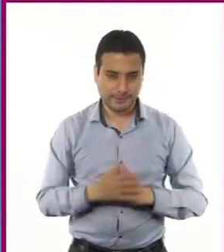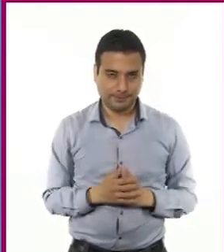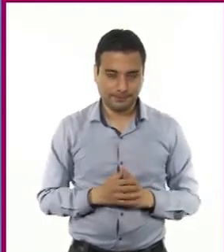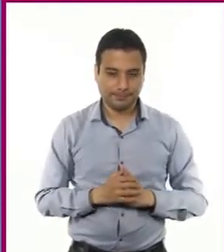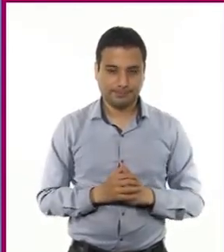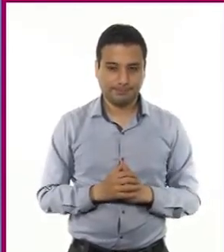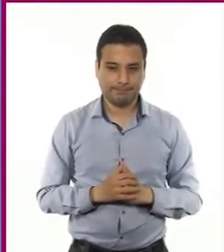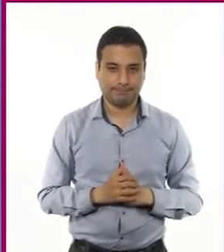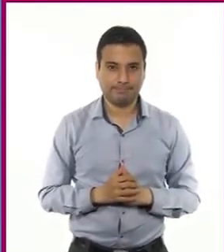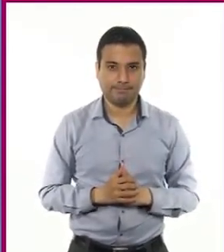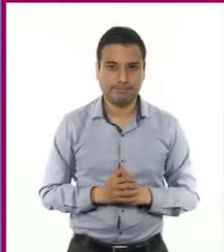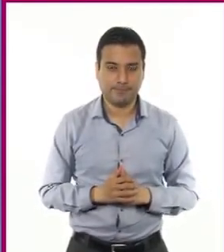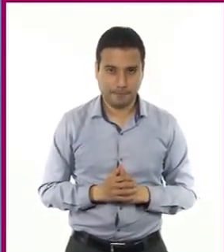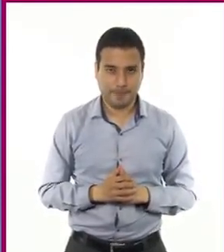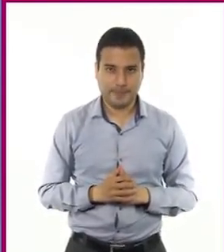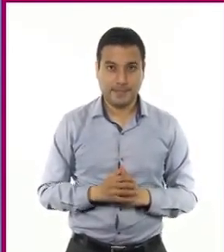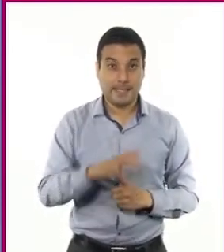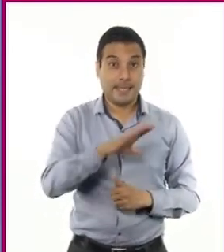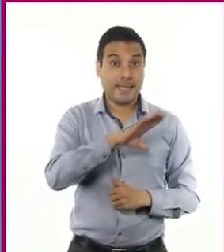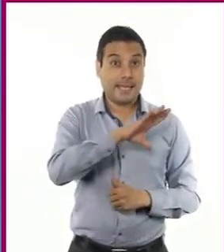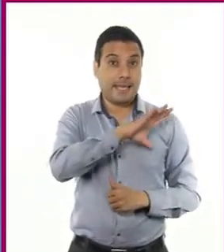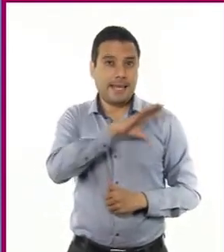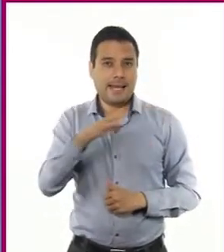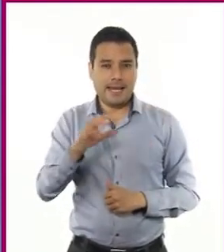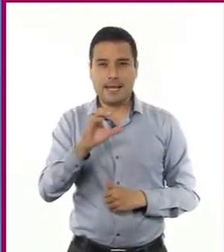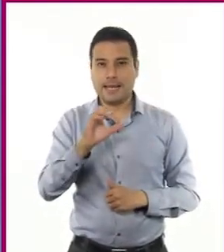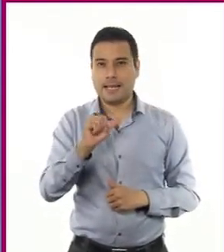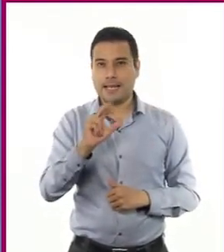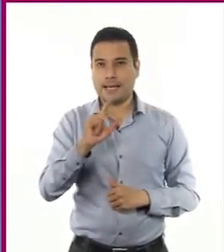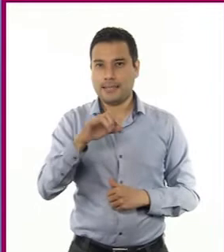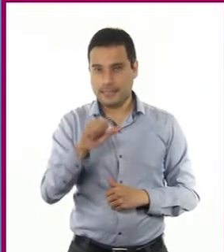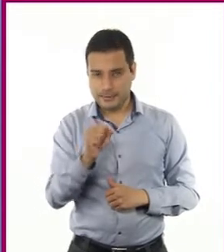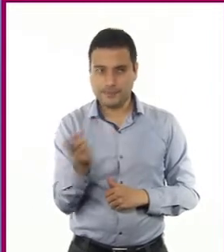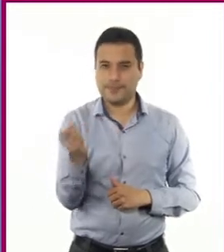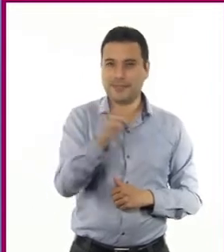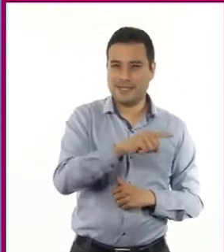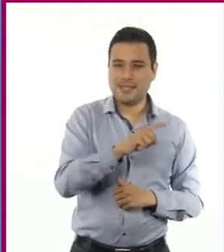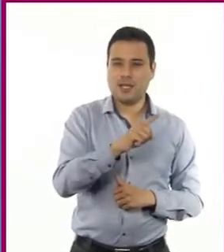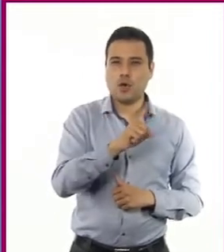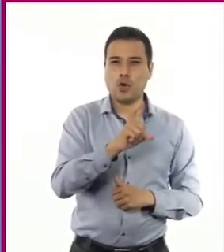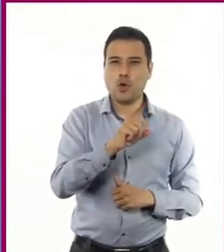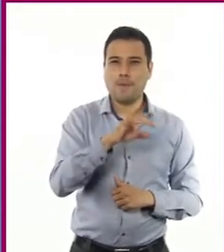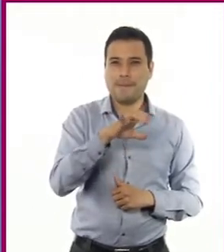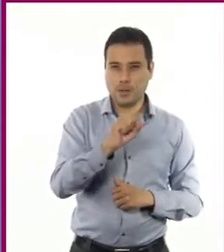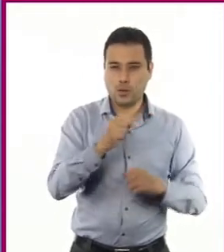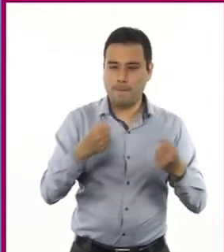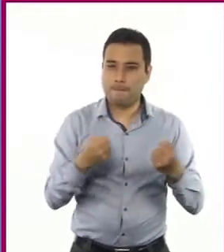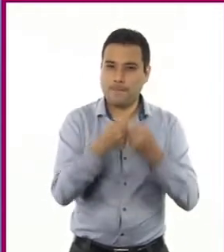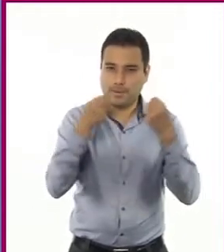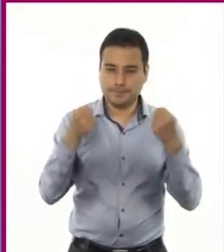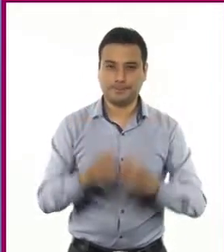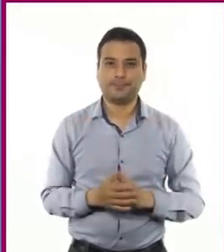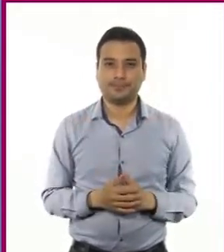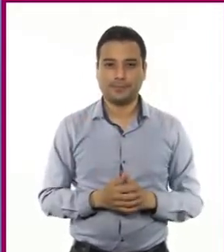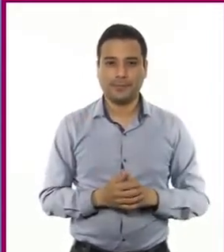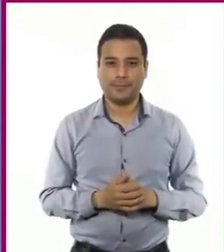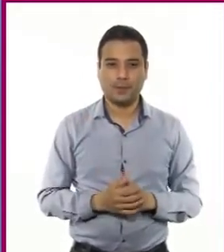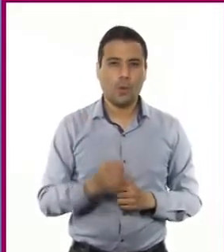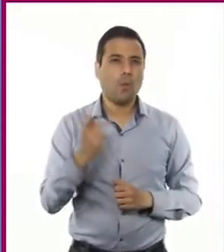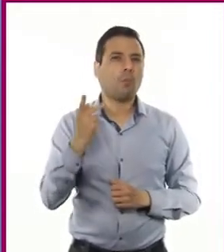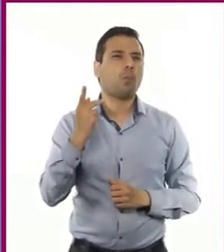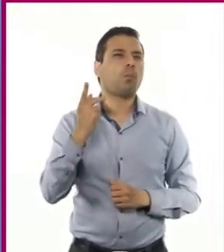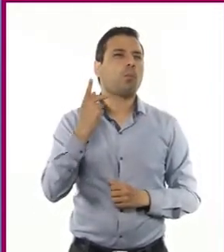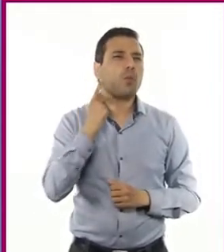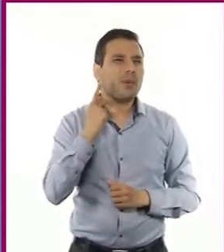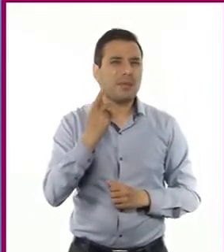particularmente entre el general Cárdenas y Vicente Lombardo Toledano. En el contexto de la convulsión política y del desgaste de la